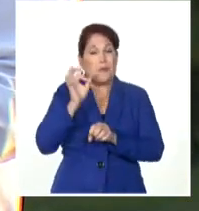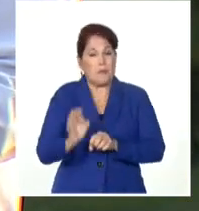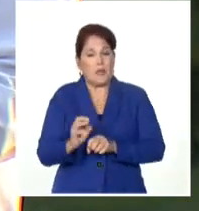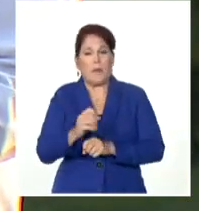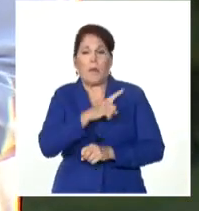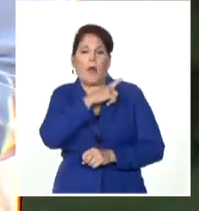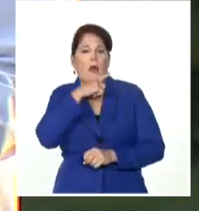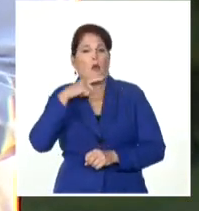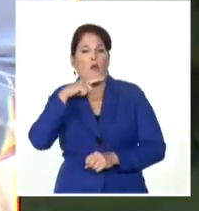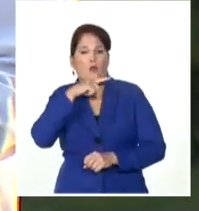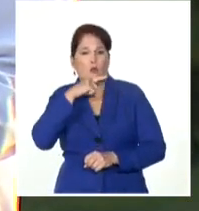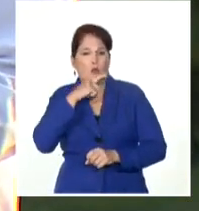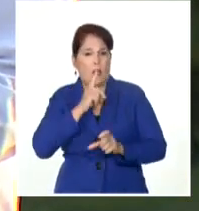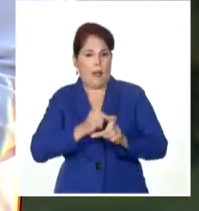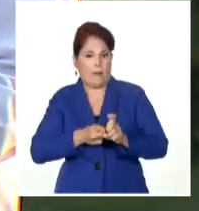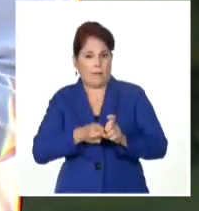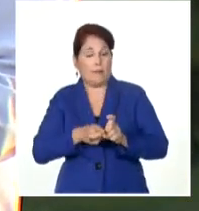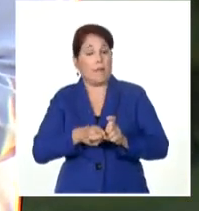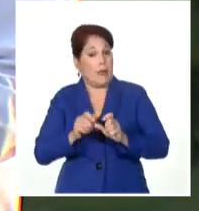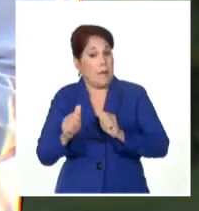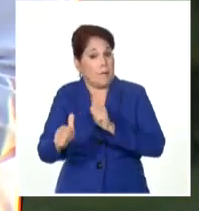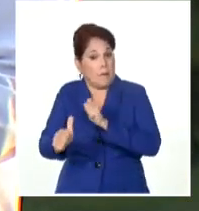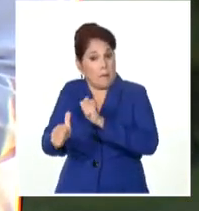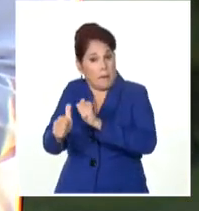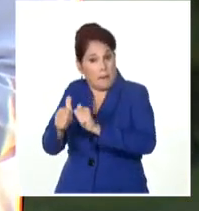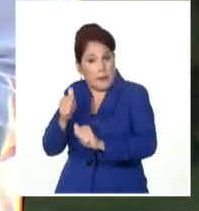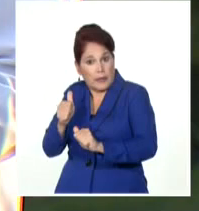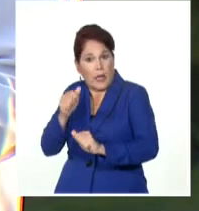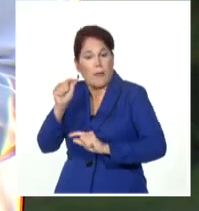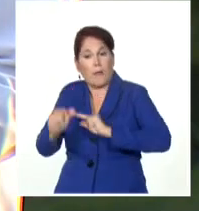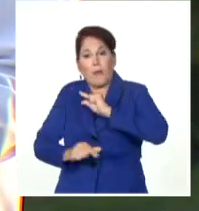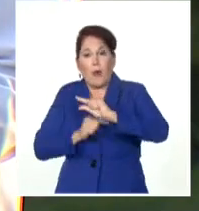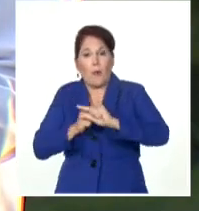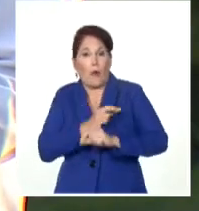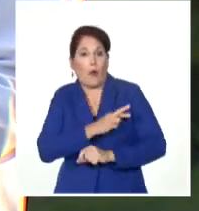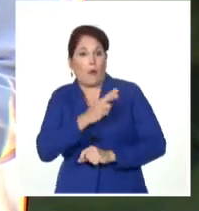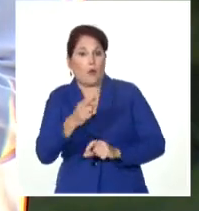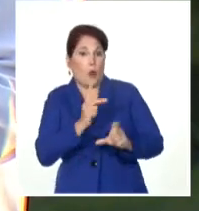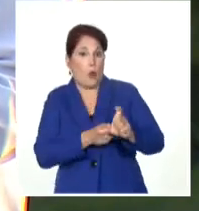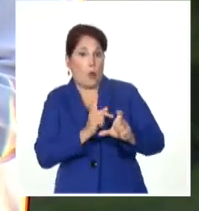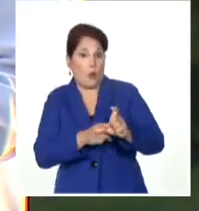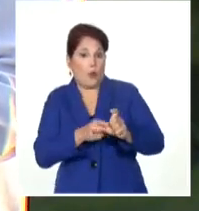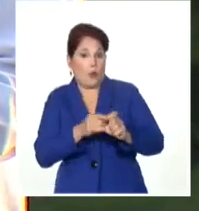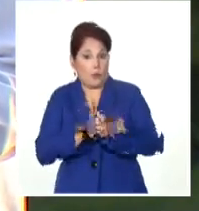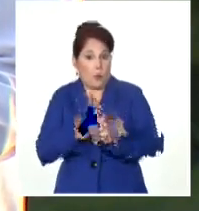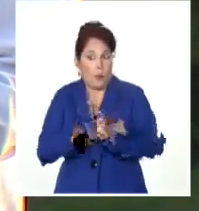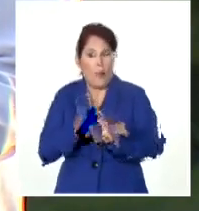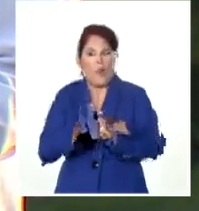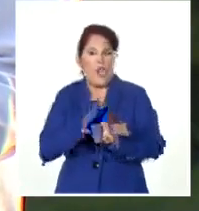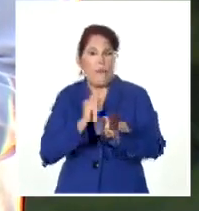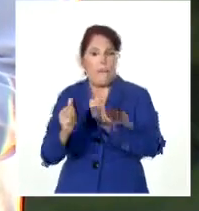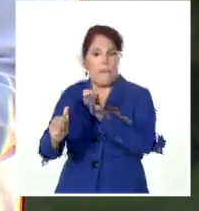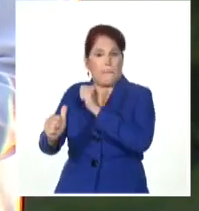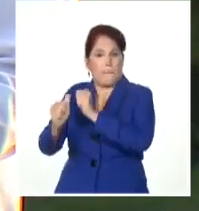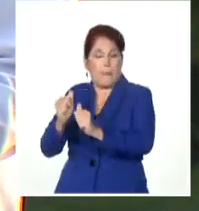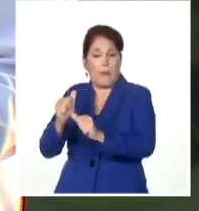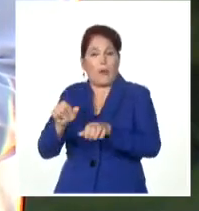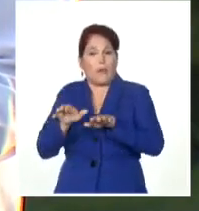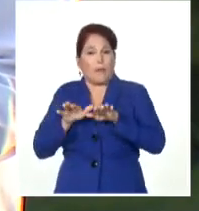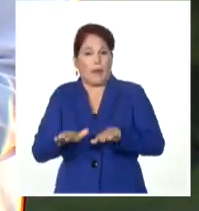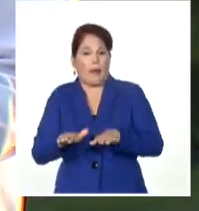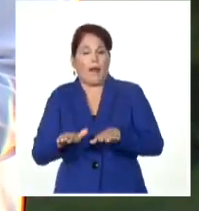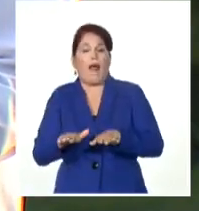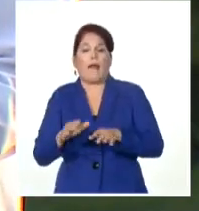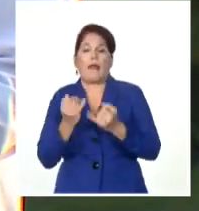Unión Soviética, hacer retroceder el creciente movimiento comunista y obrero internacional, así como frenar el